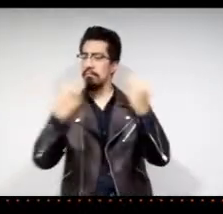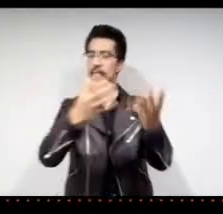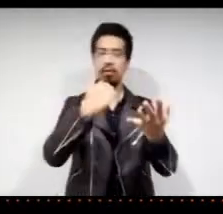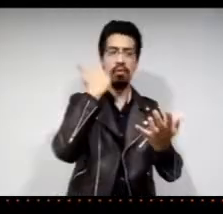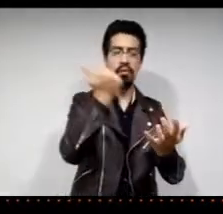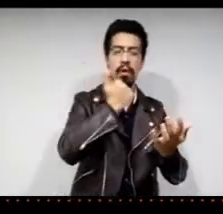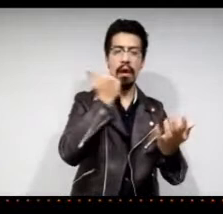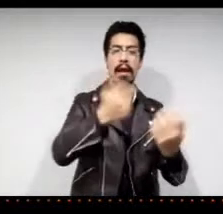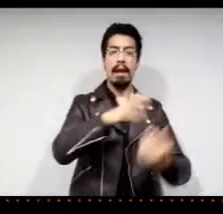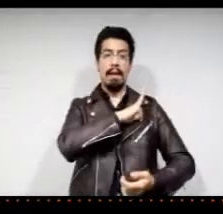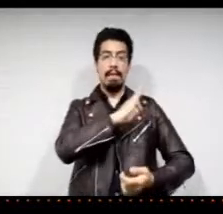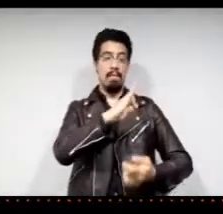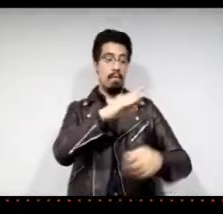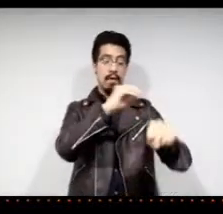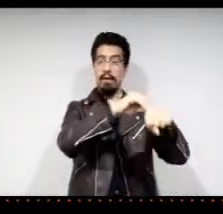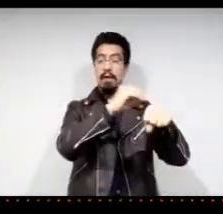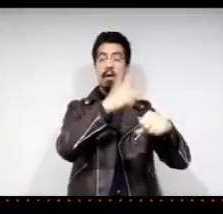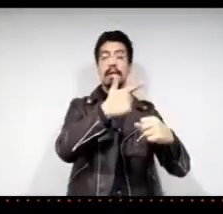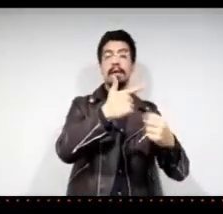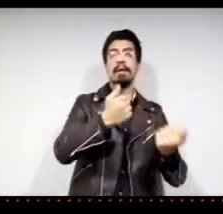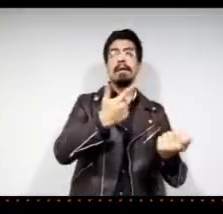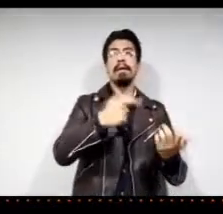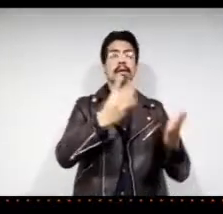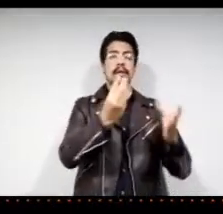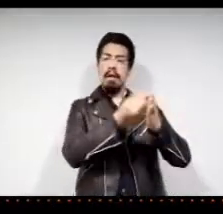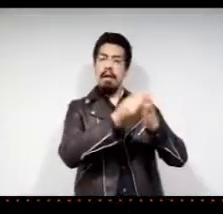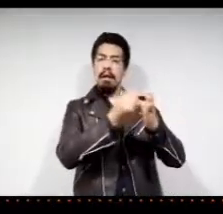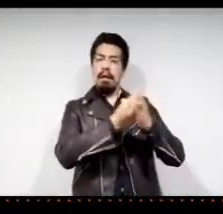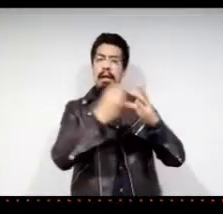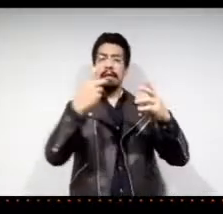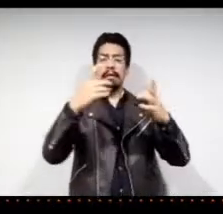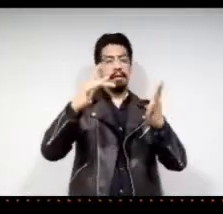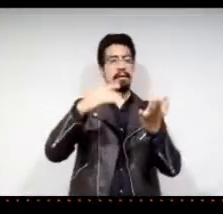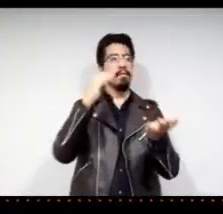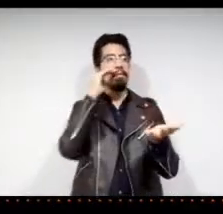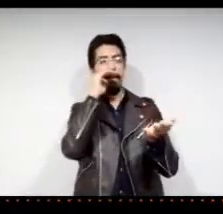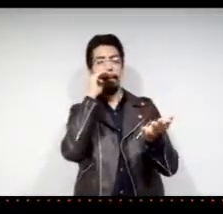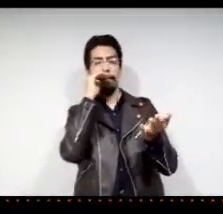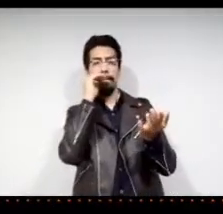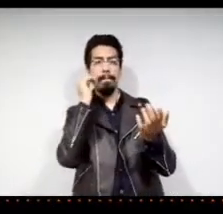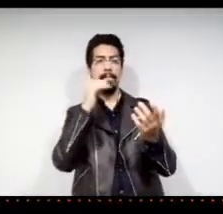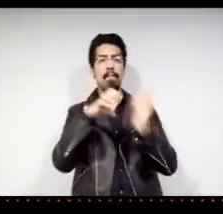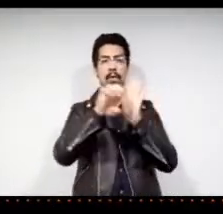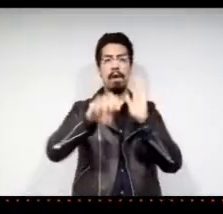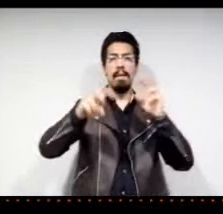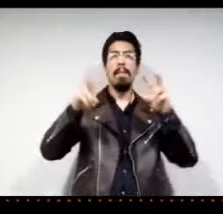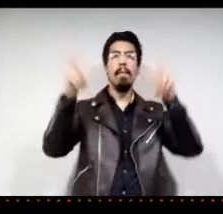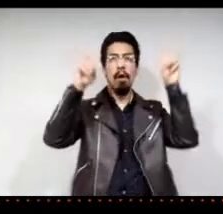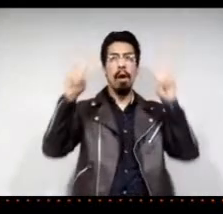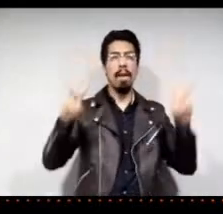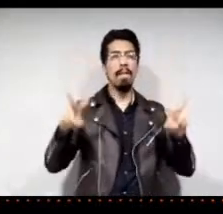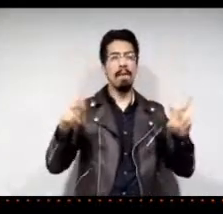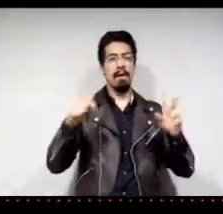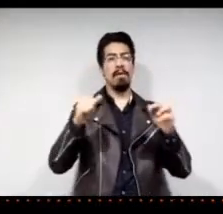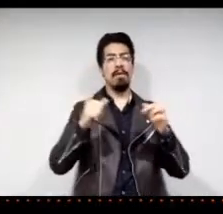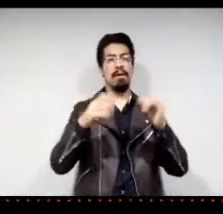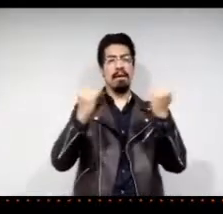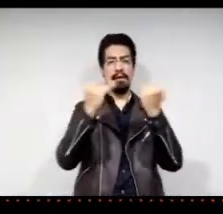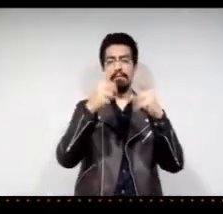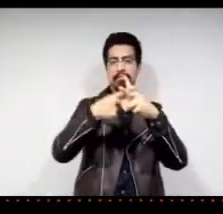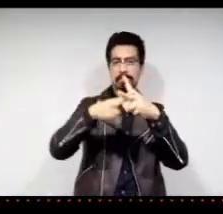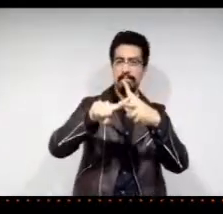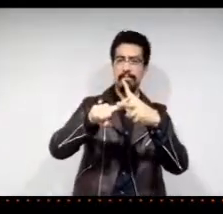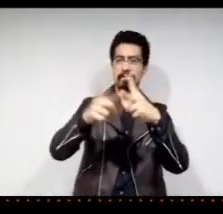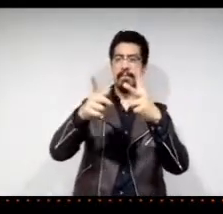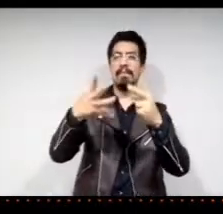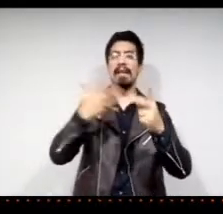de manera gratuita en estas plataformas, ahorita ya solamente en Coursera. En verano, cuando empezó el receso de verano, teníamos alrededor de